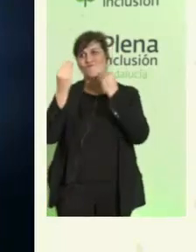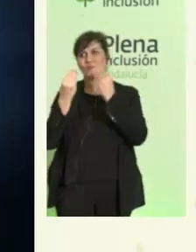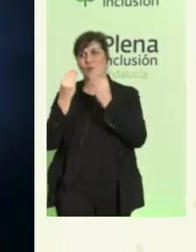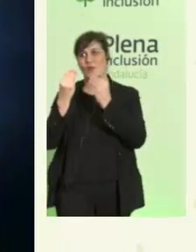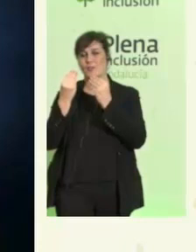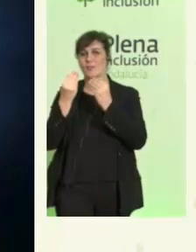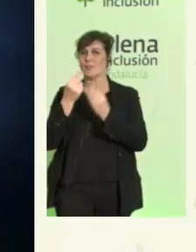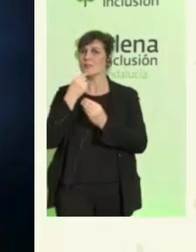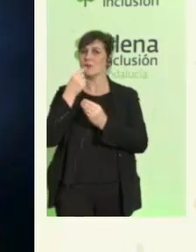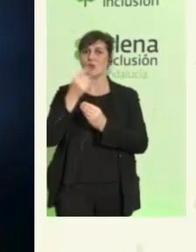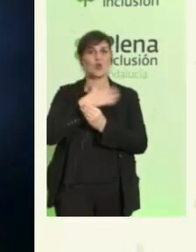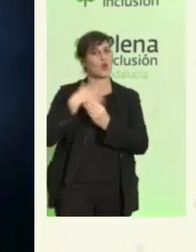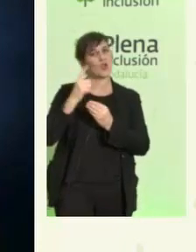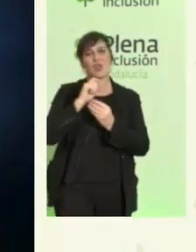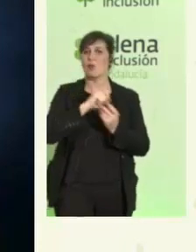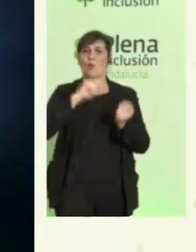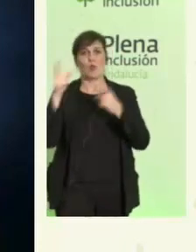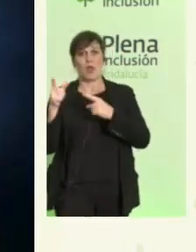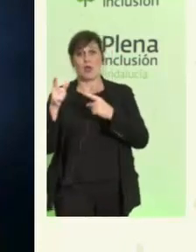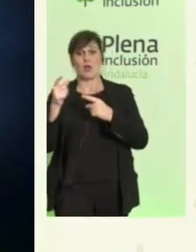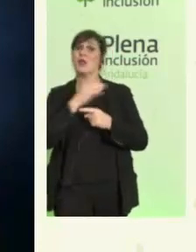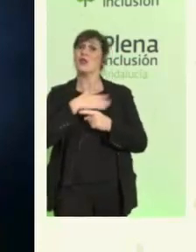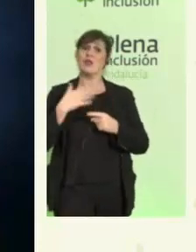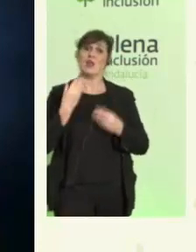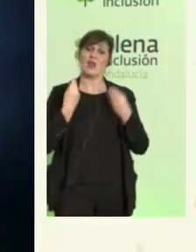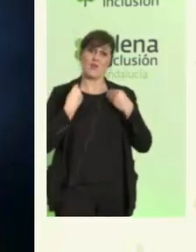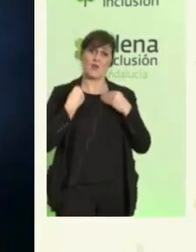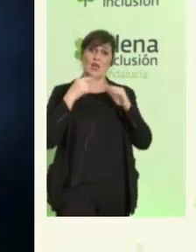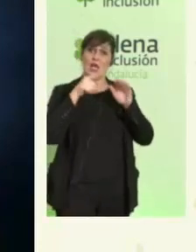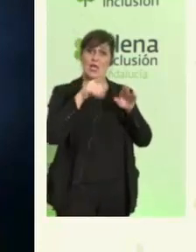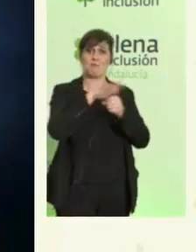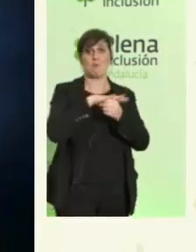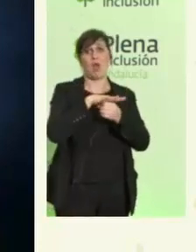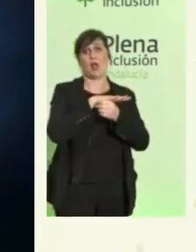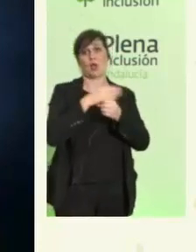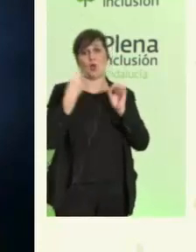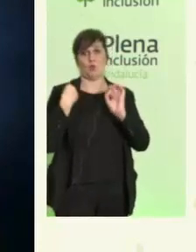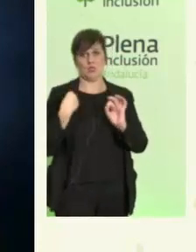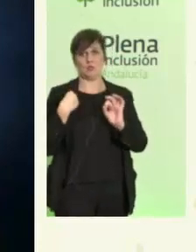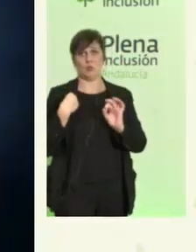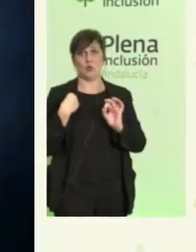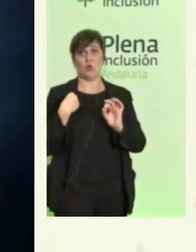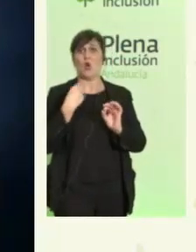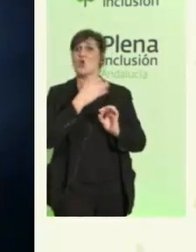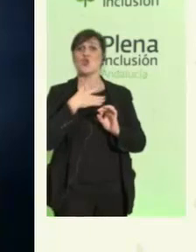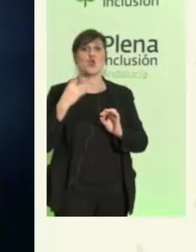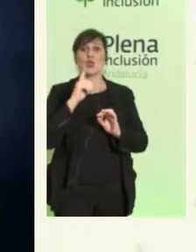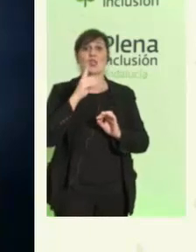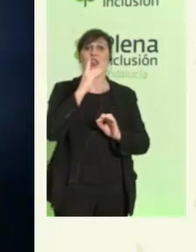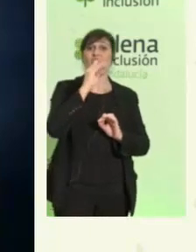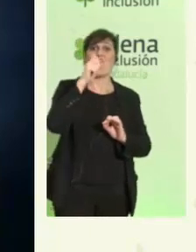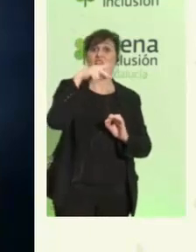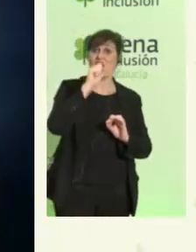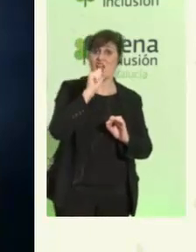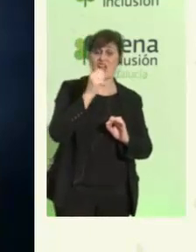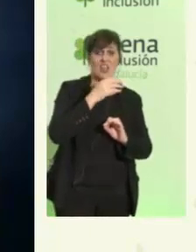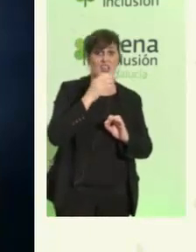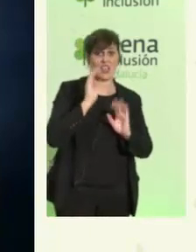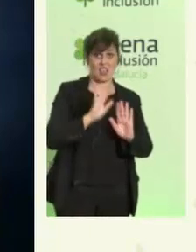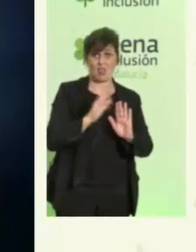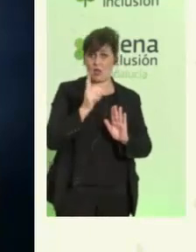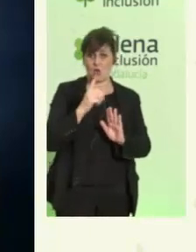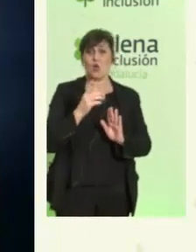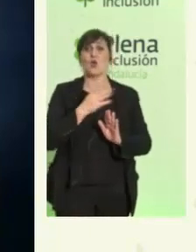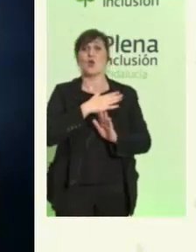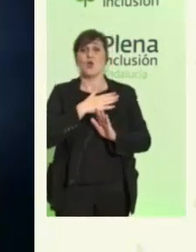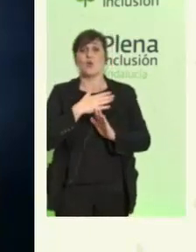quería mudarse, que le gustaba donde vivía. Y no es que quisiese que Dana se quedase, era que estaba preocupado de